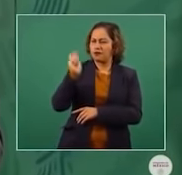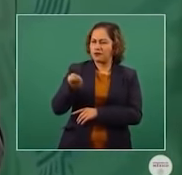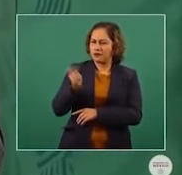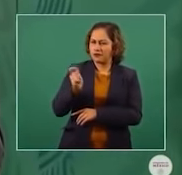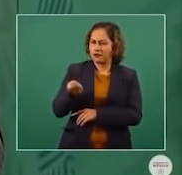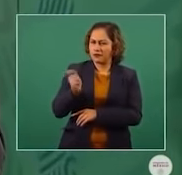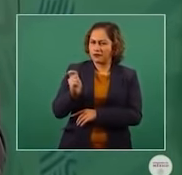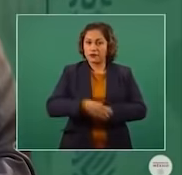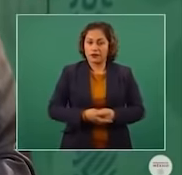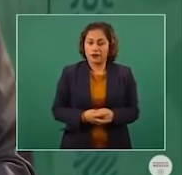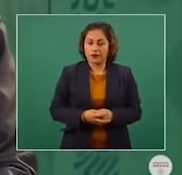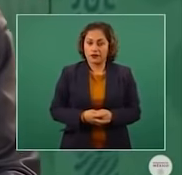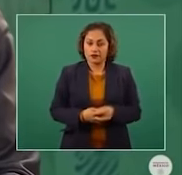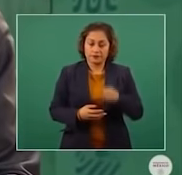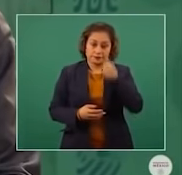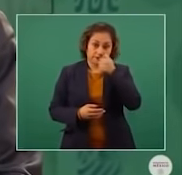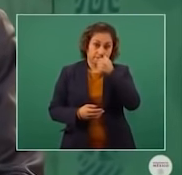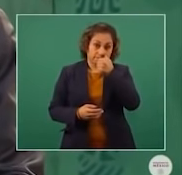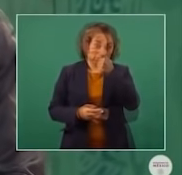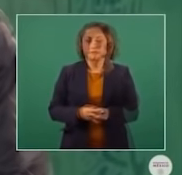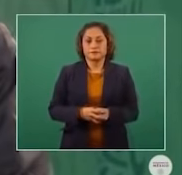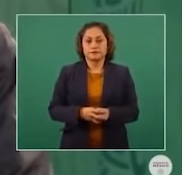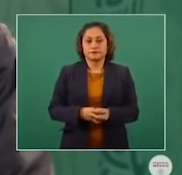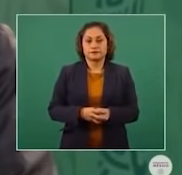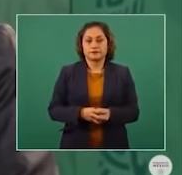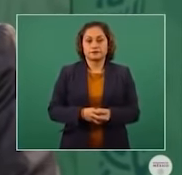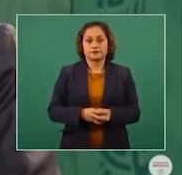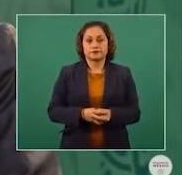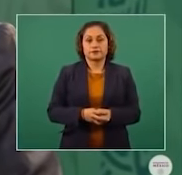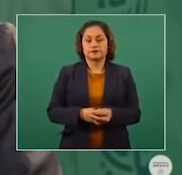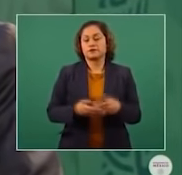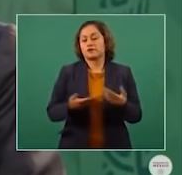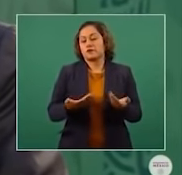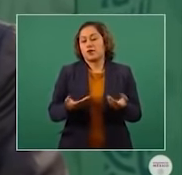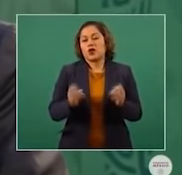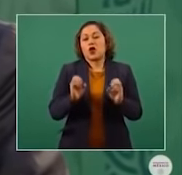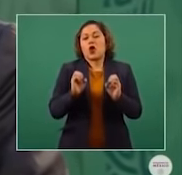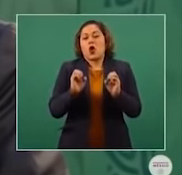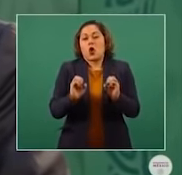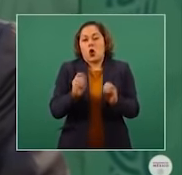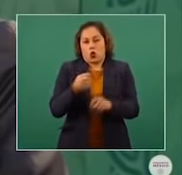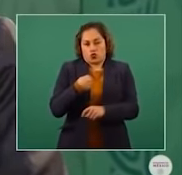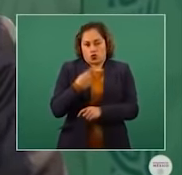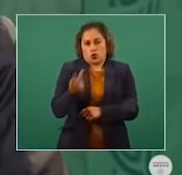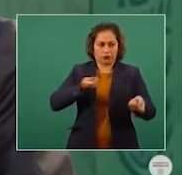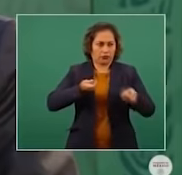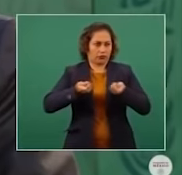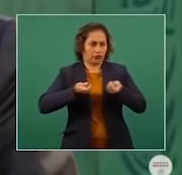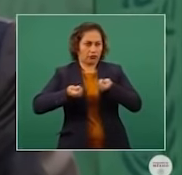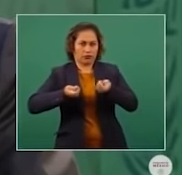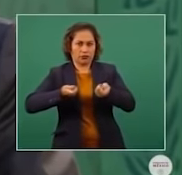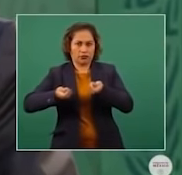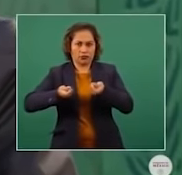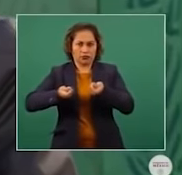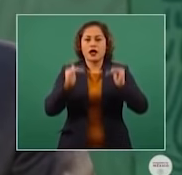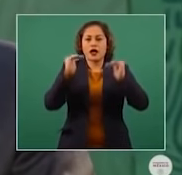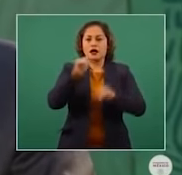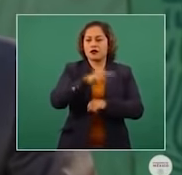porque dudo? ¿O vamos a seguir siendo objeto de manipulación por